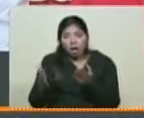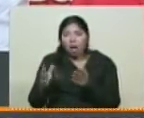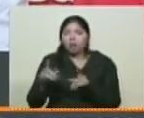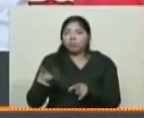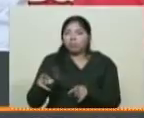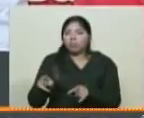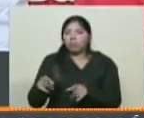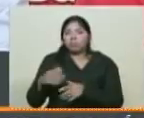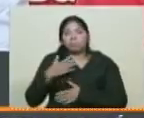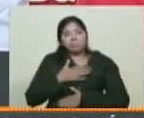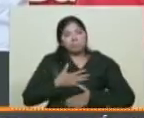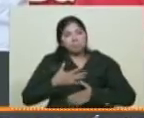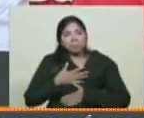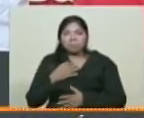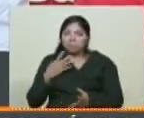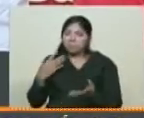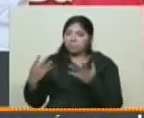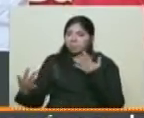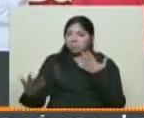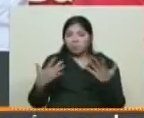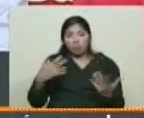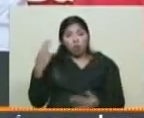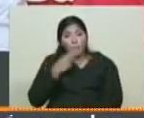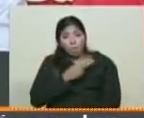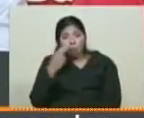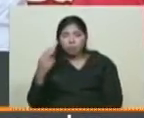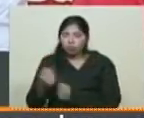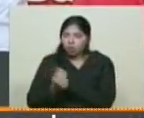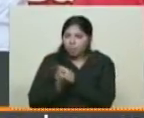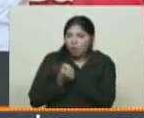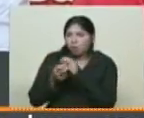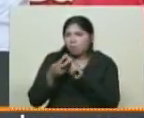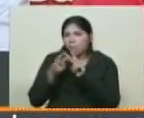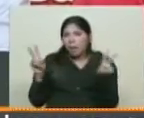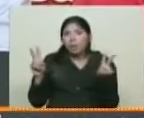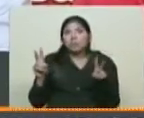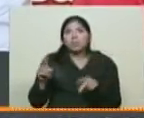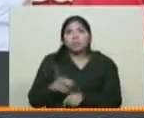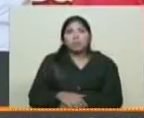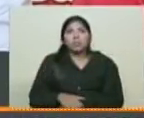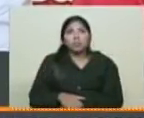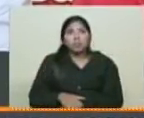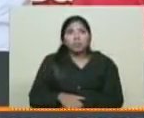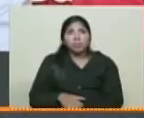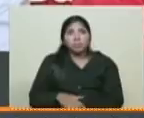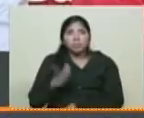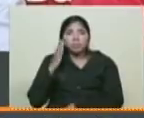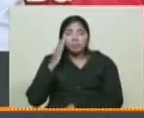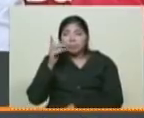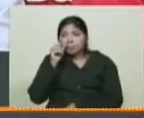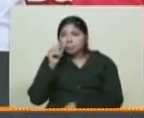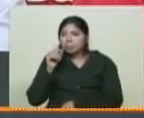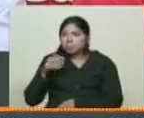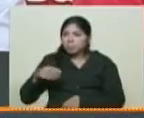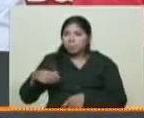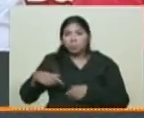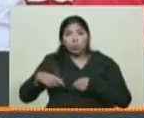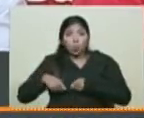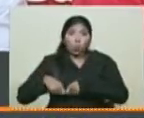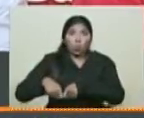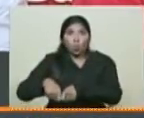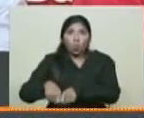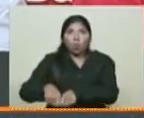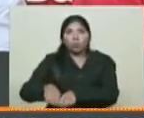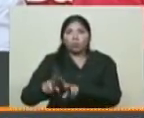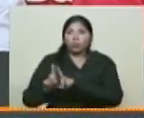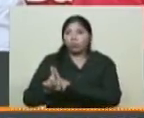de amor, de compromiso, que el pueblo de Venezuela, llevando a sus niños, llevando a sus niñas, destaca